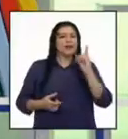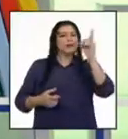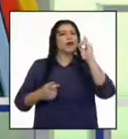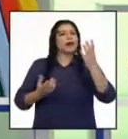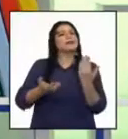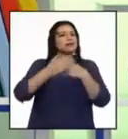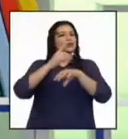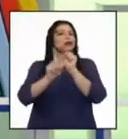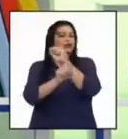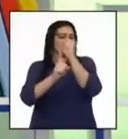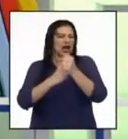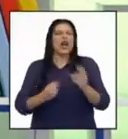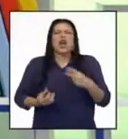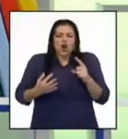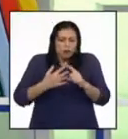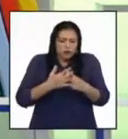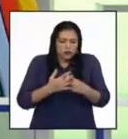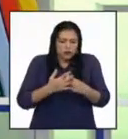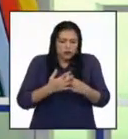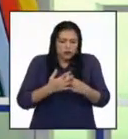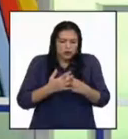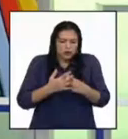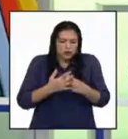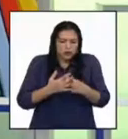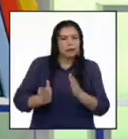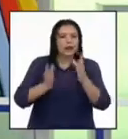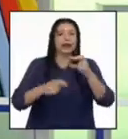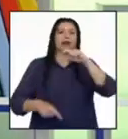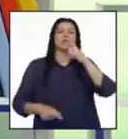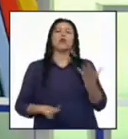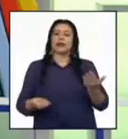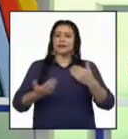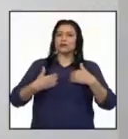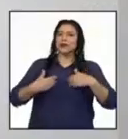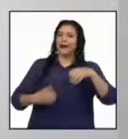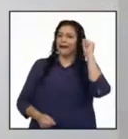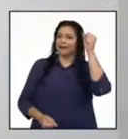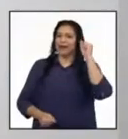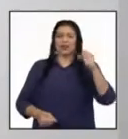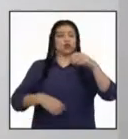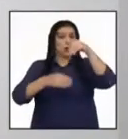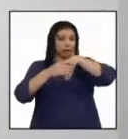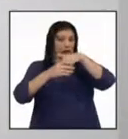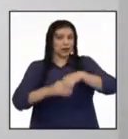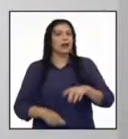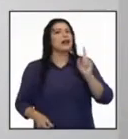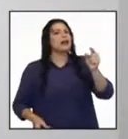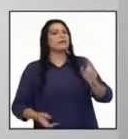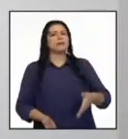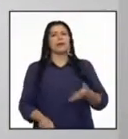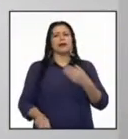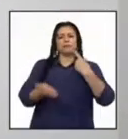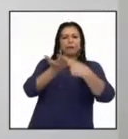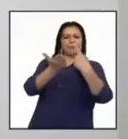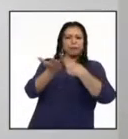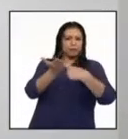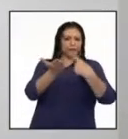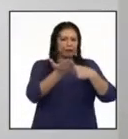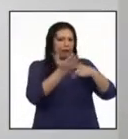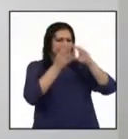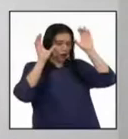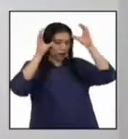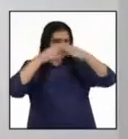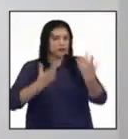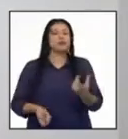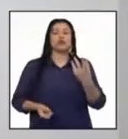la sociedad. ¿Cómo se inició el camino para que las mujeres obtuvieran el derecho al sufragio? El primer debate parlamentario sobre el